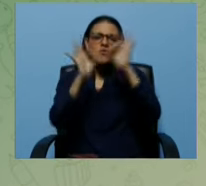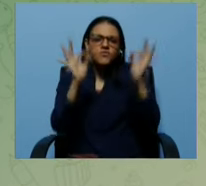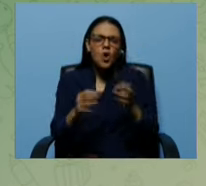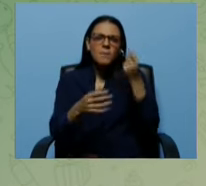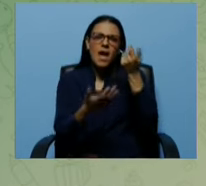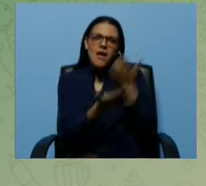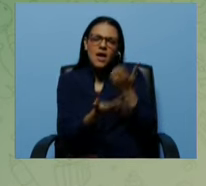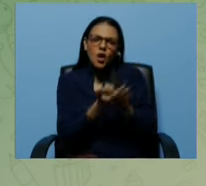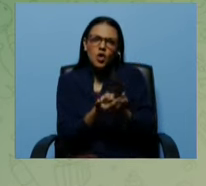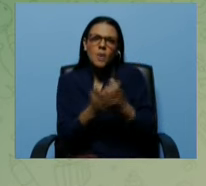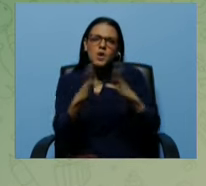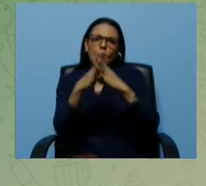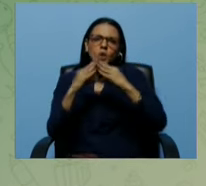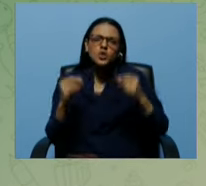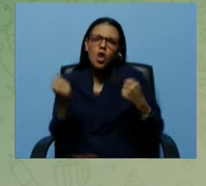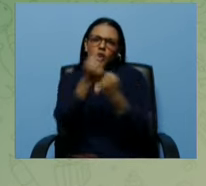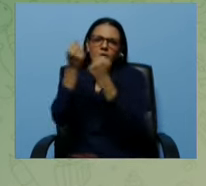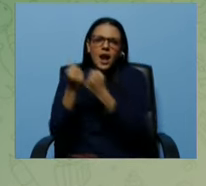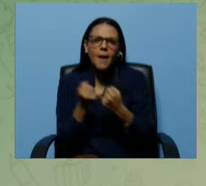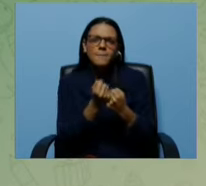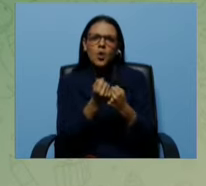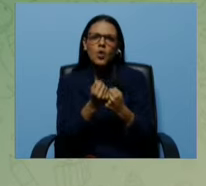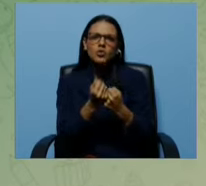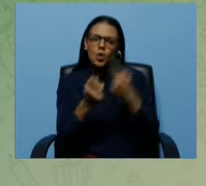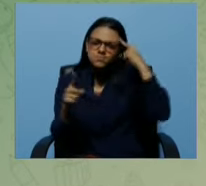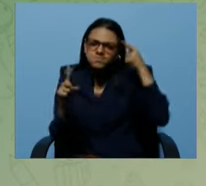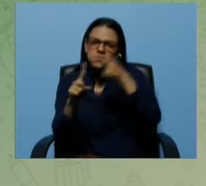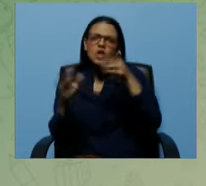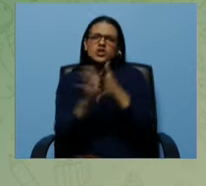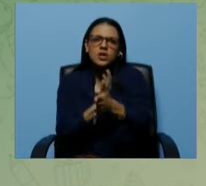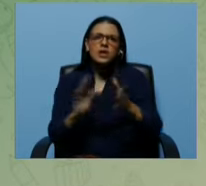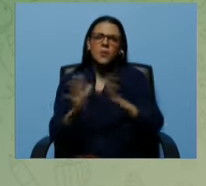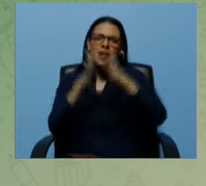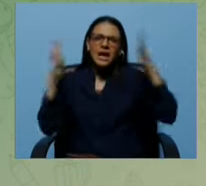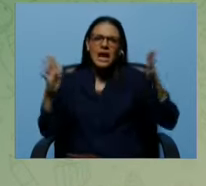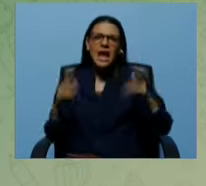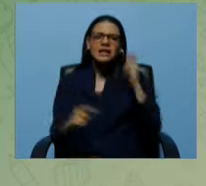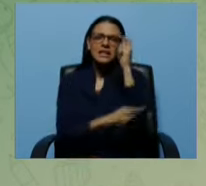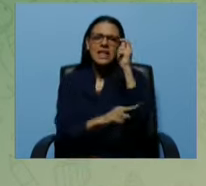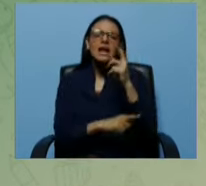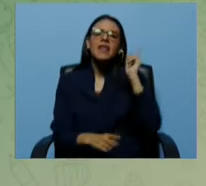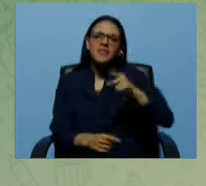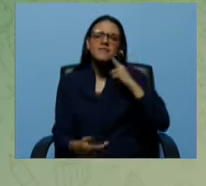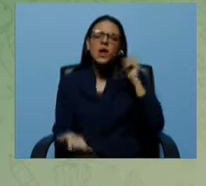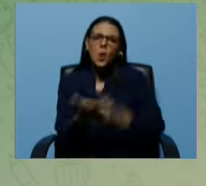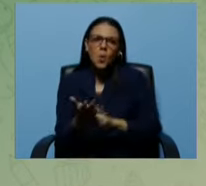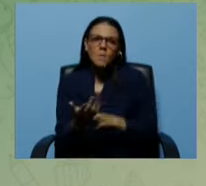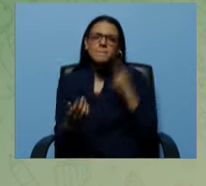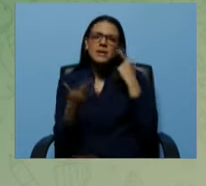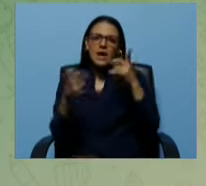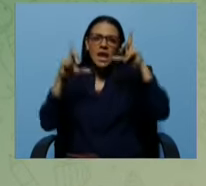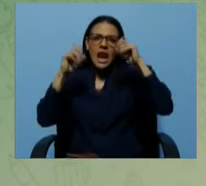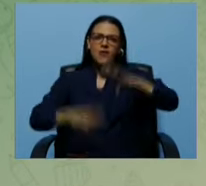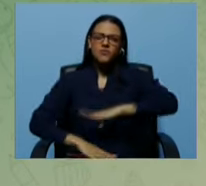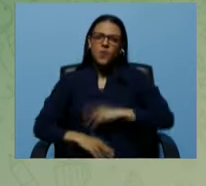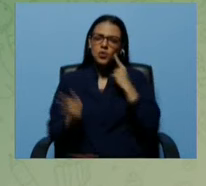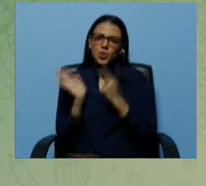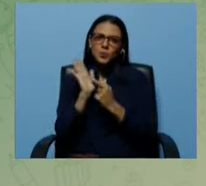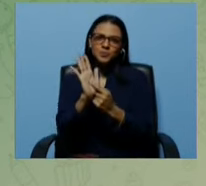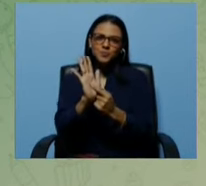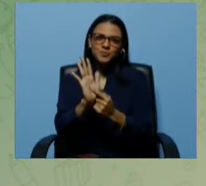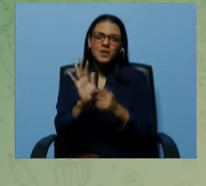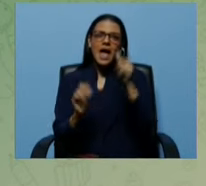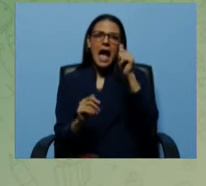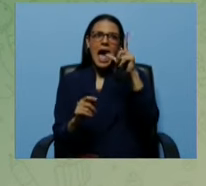económico todo el apoyo para la inmensa tarea que tiene que cumplir ahí está la fotografía de Alex saad se acuerdan